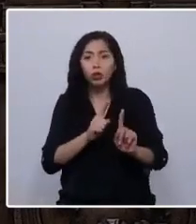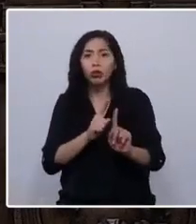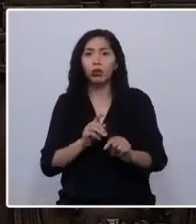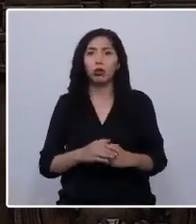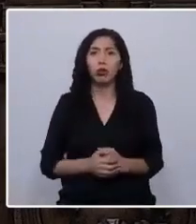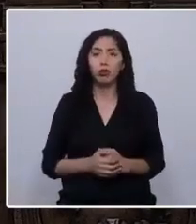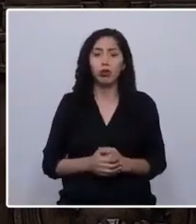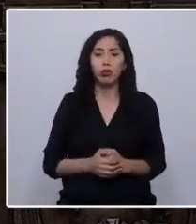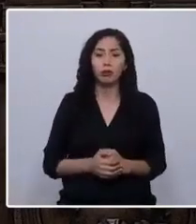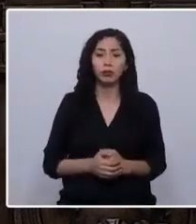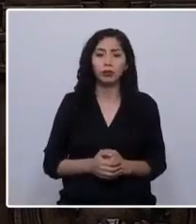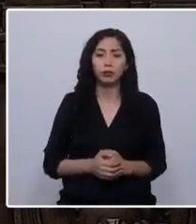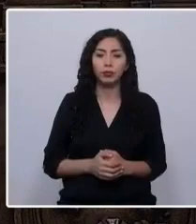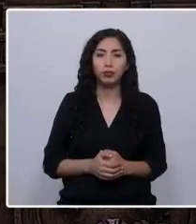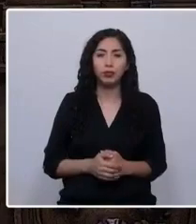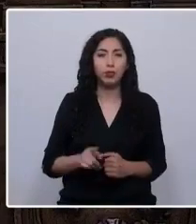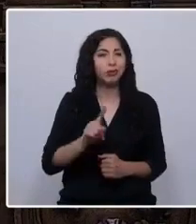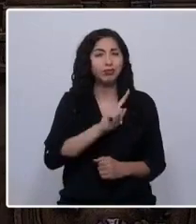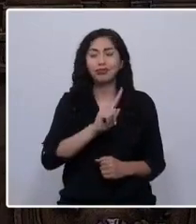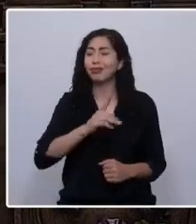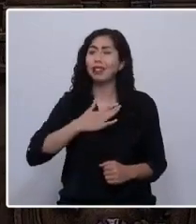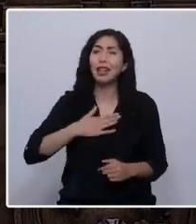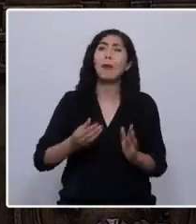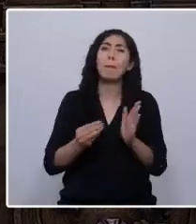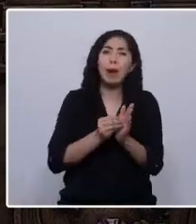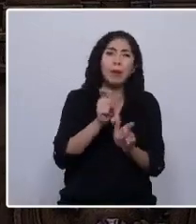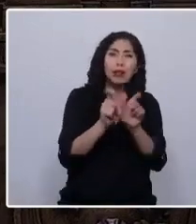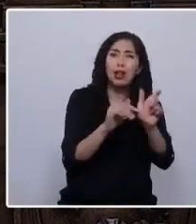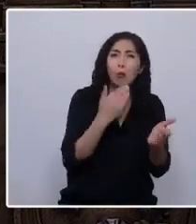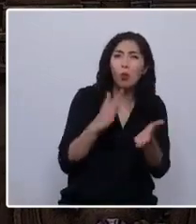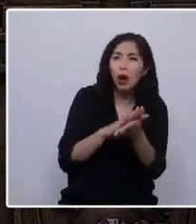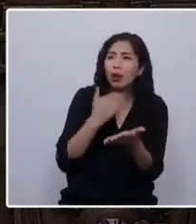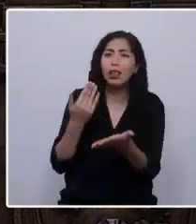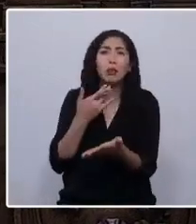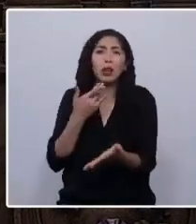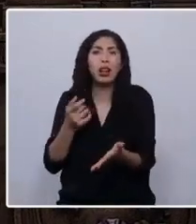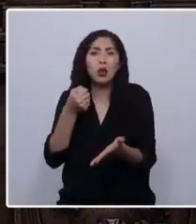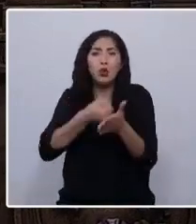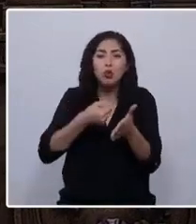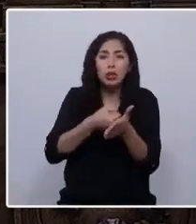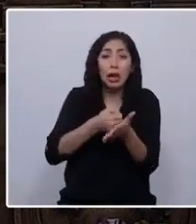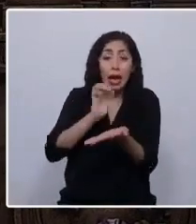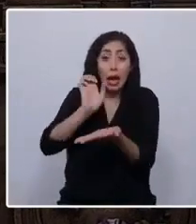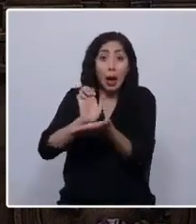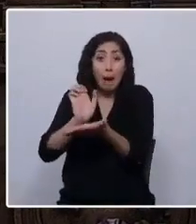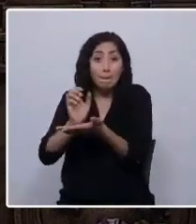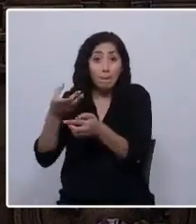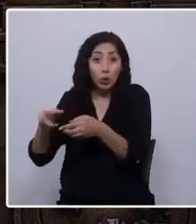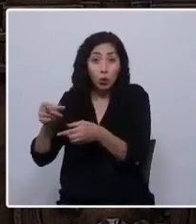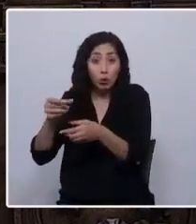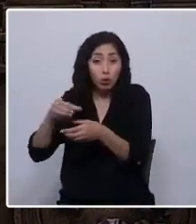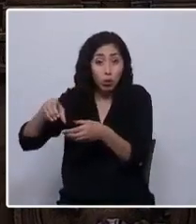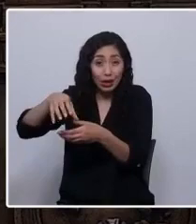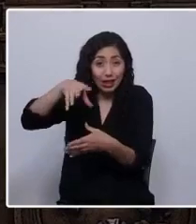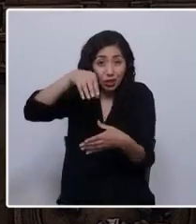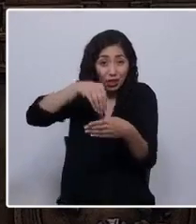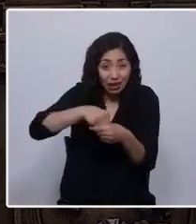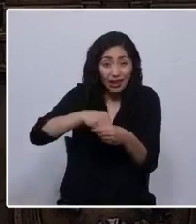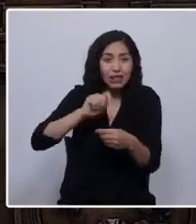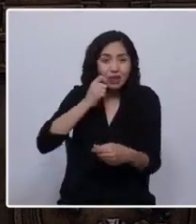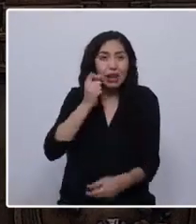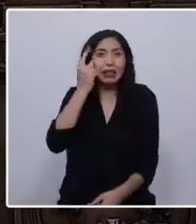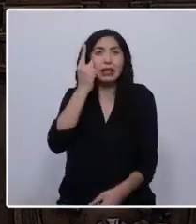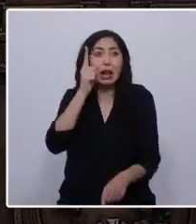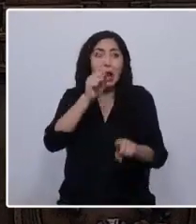es más muerto por luchar de ningún pueblo. Plurinacionalidad es entender que las tierras robadas y usurpadas deben volver a